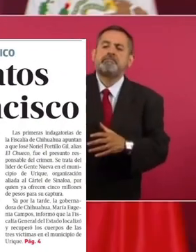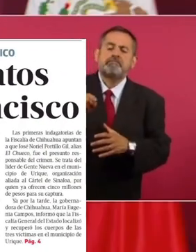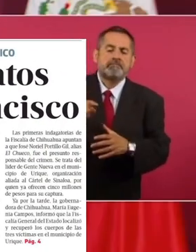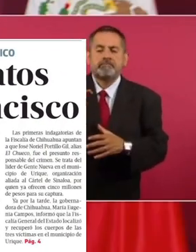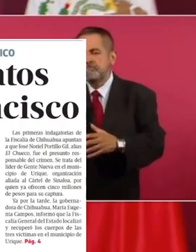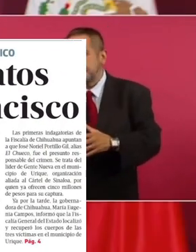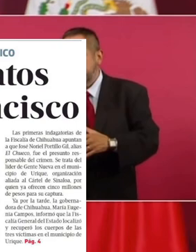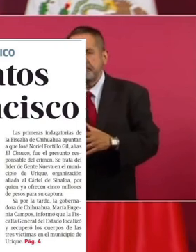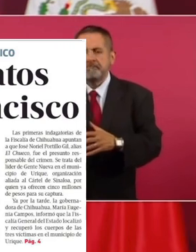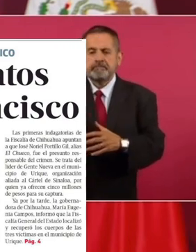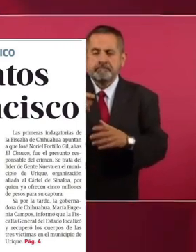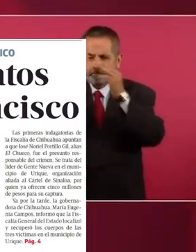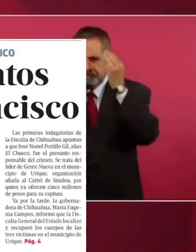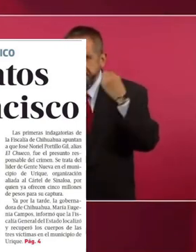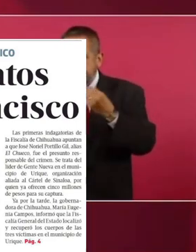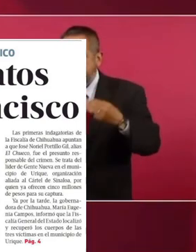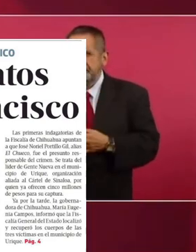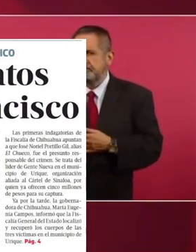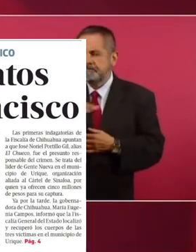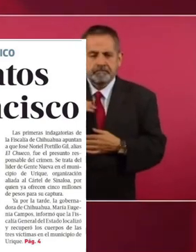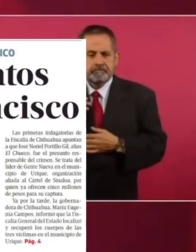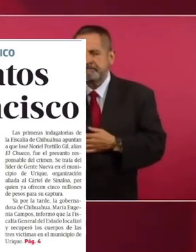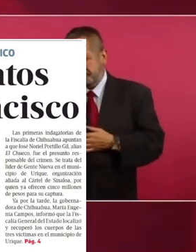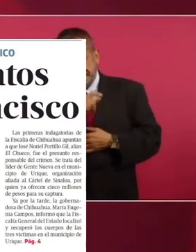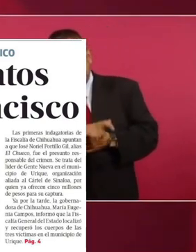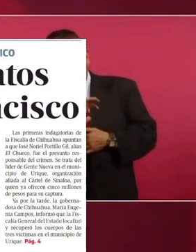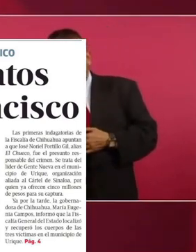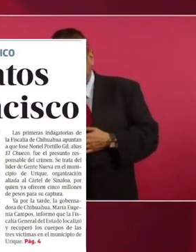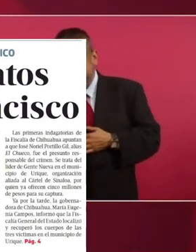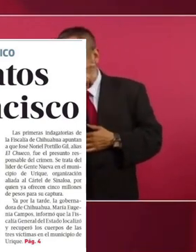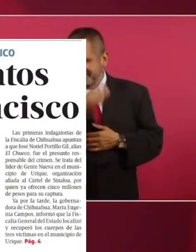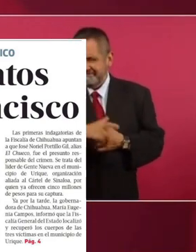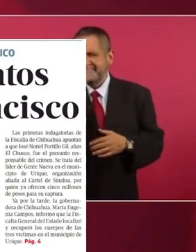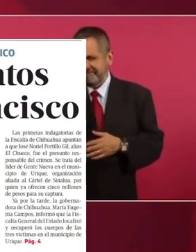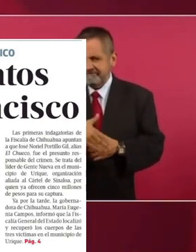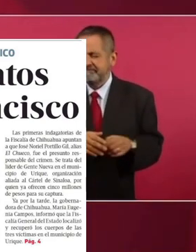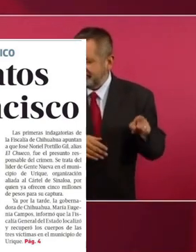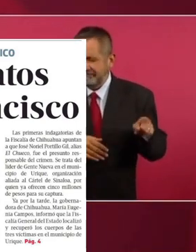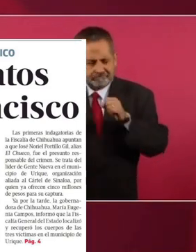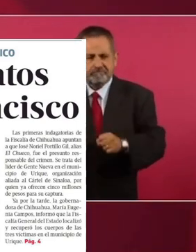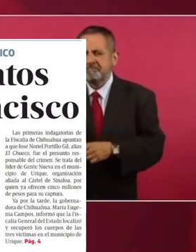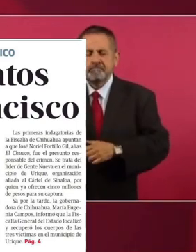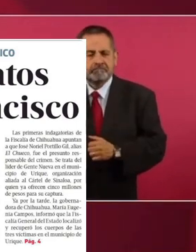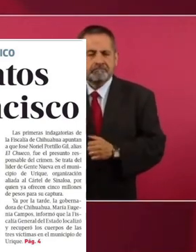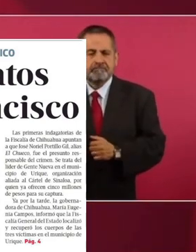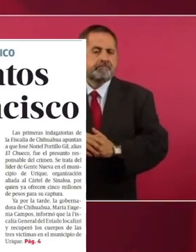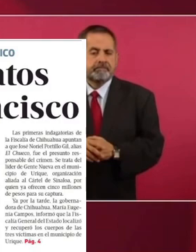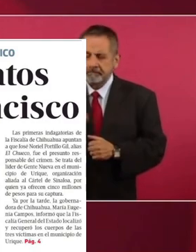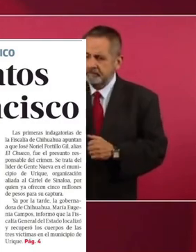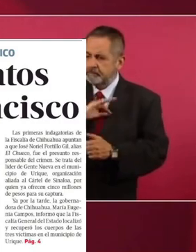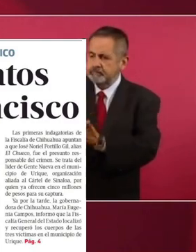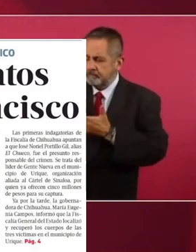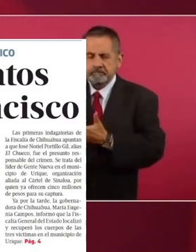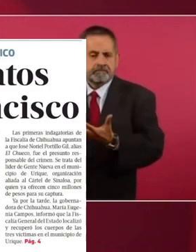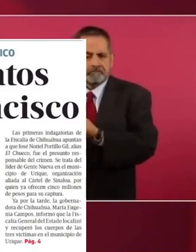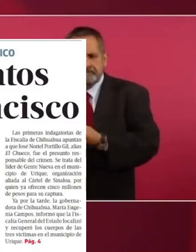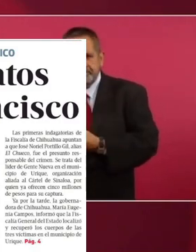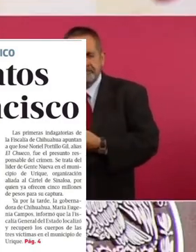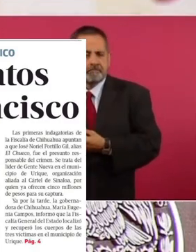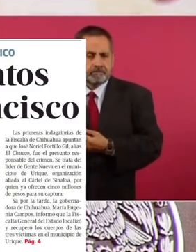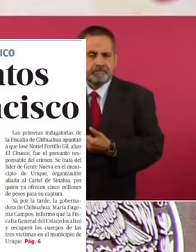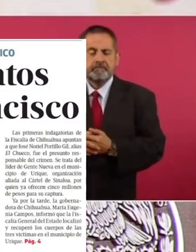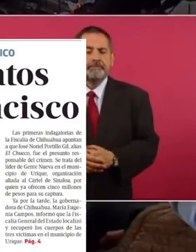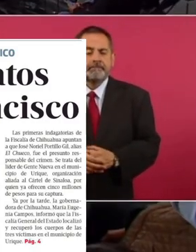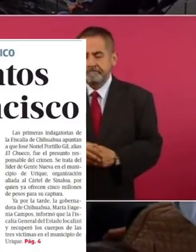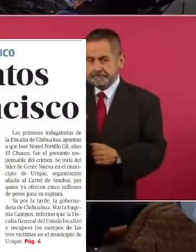ahí, saben todo y con mucho cuidado pueden ayudar. Además,